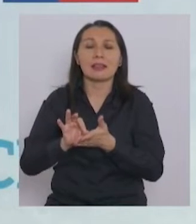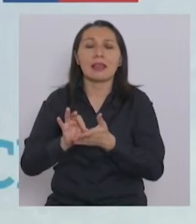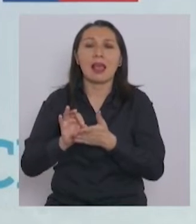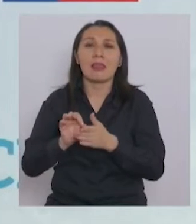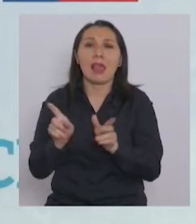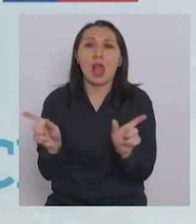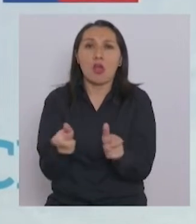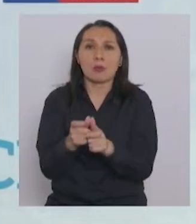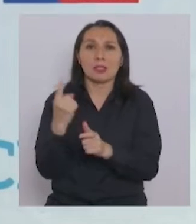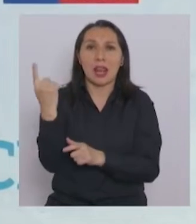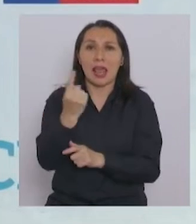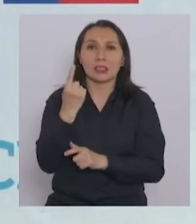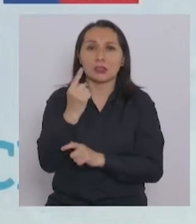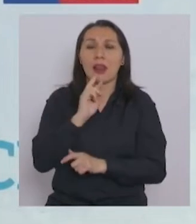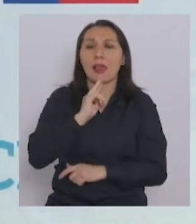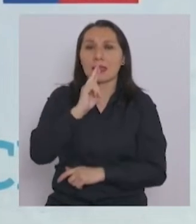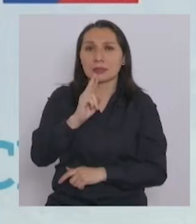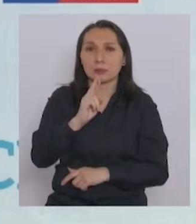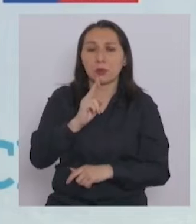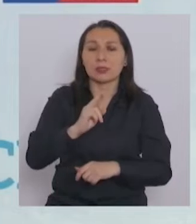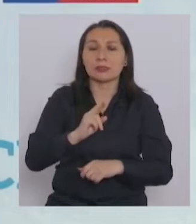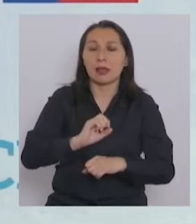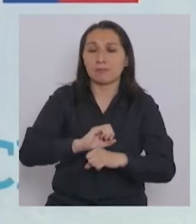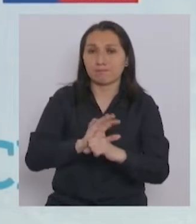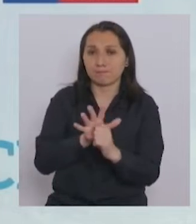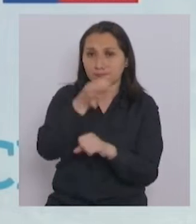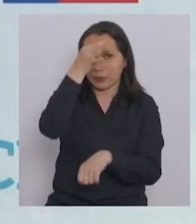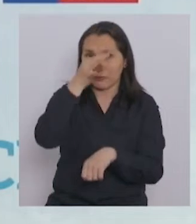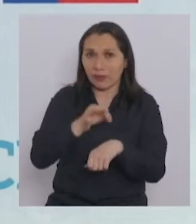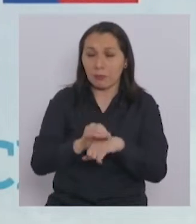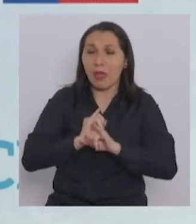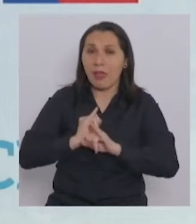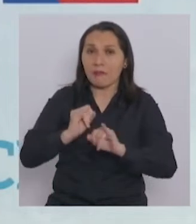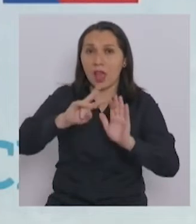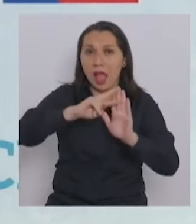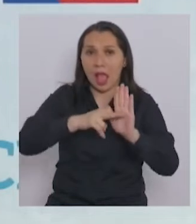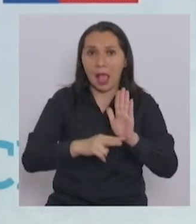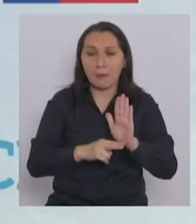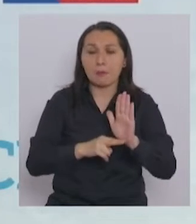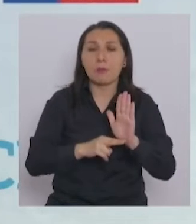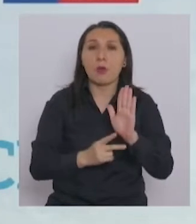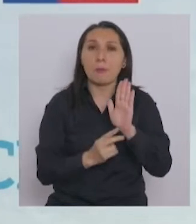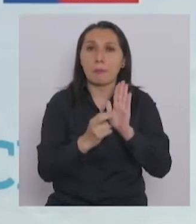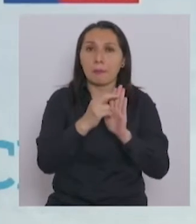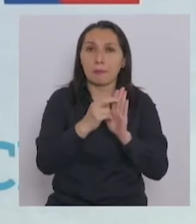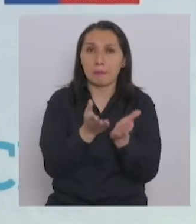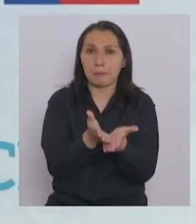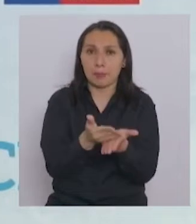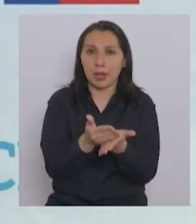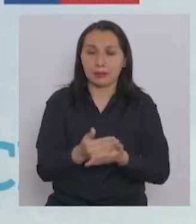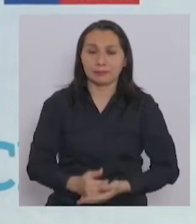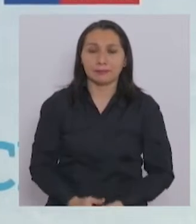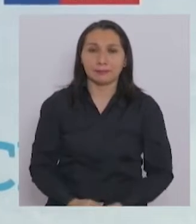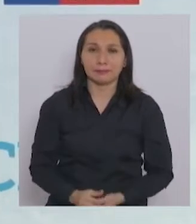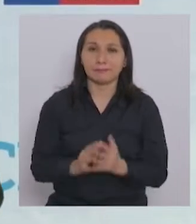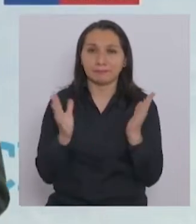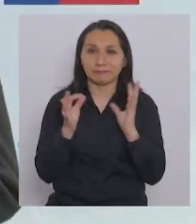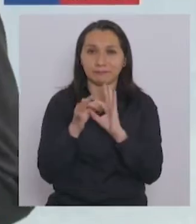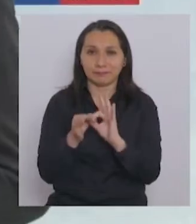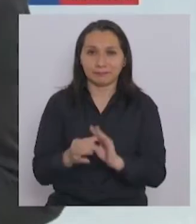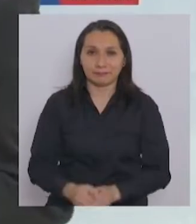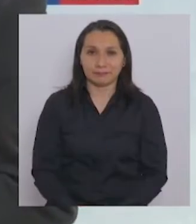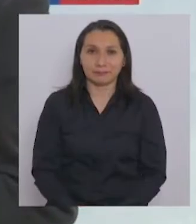Comisión Nacional de Respuesta Pandémica, quien informará a ustedes sobre los cambios de fase en el plan paso a paso. Muchas